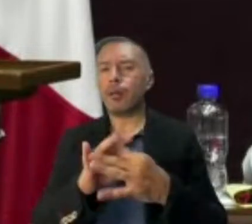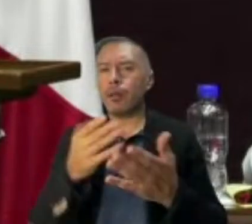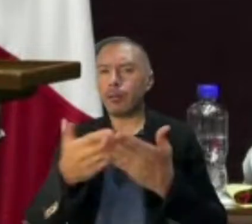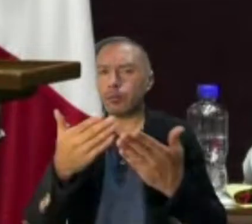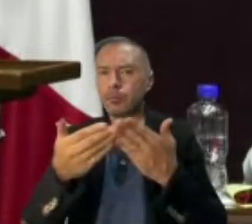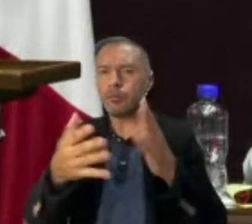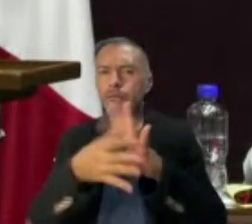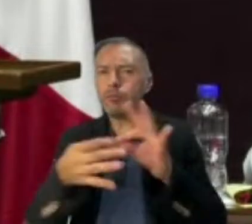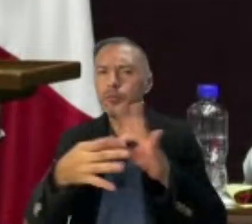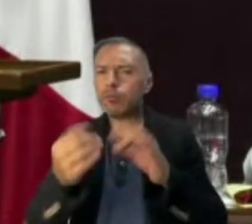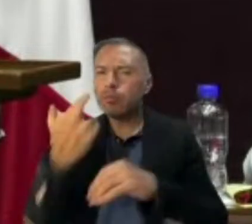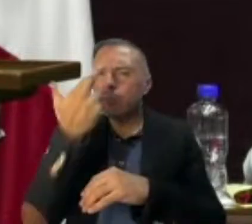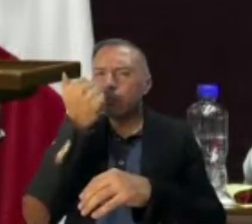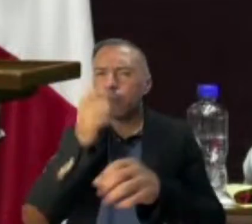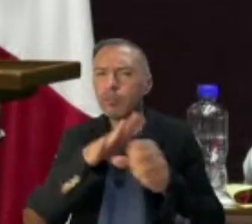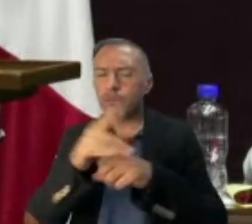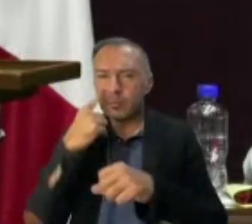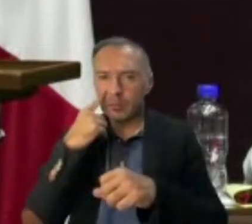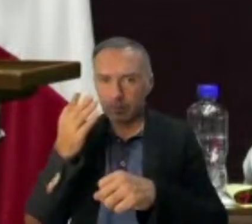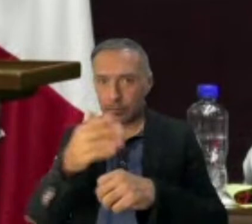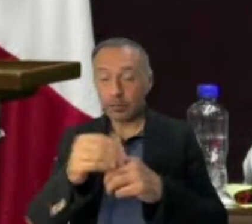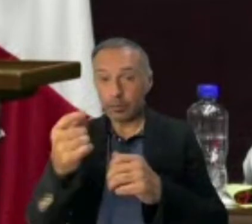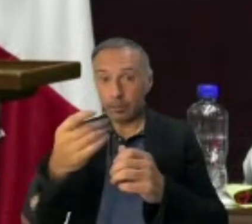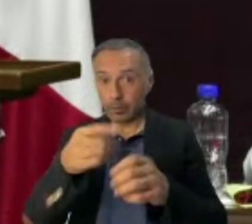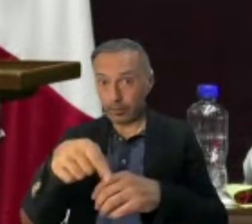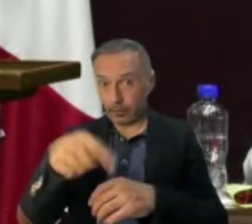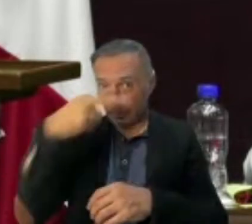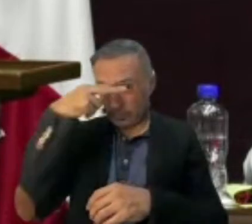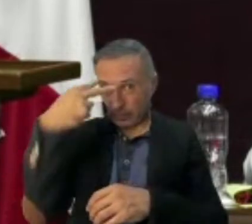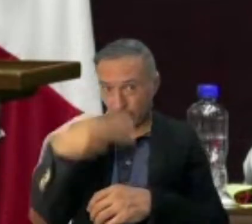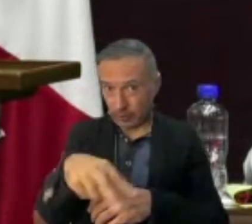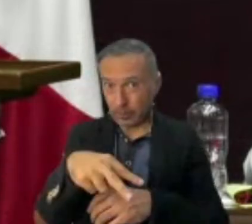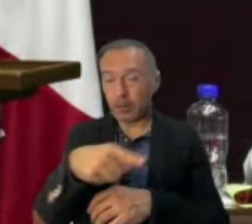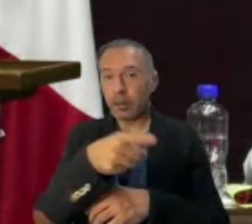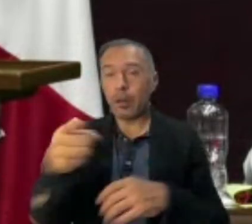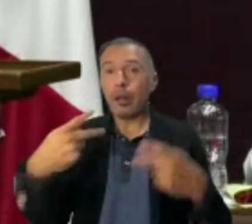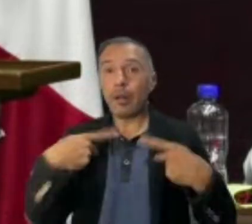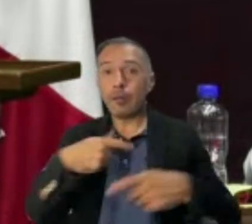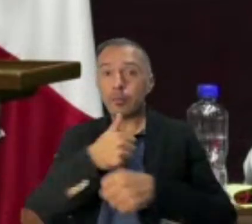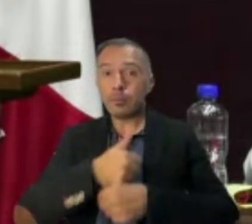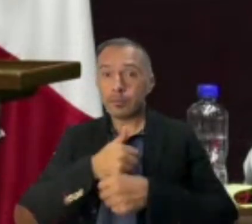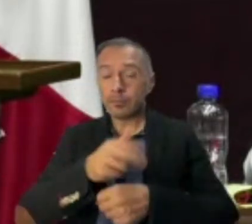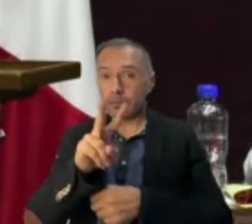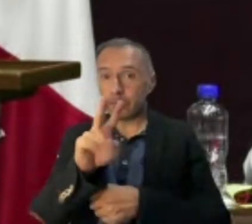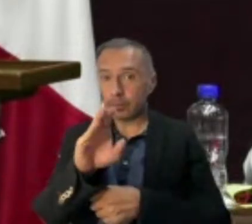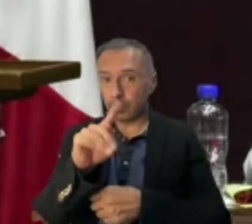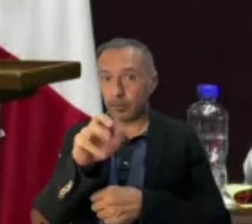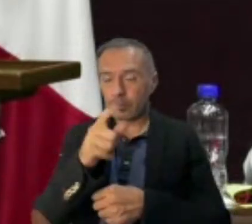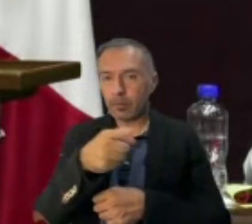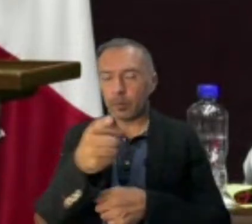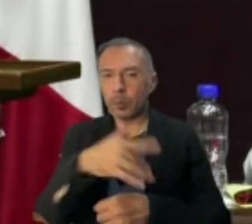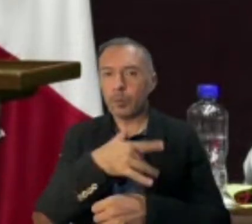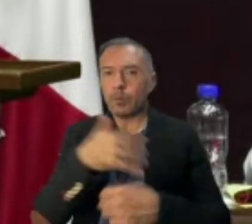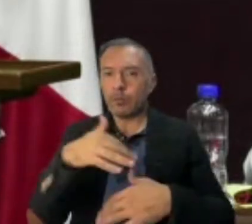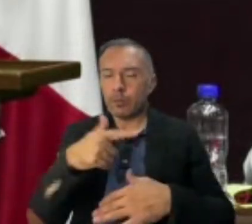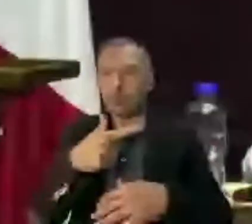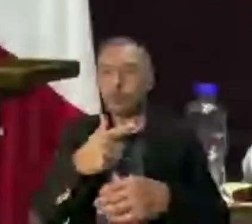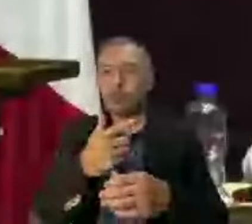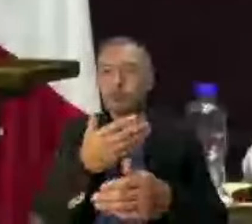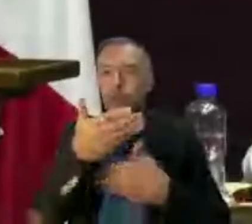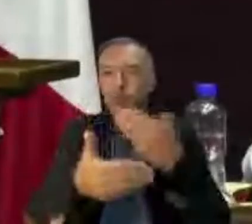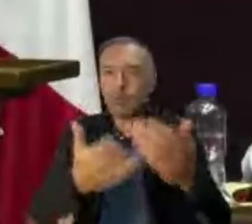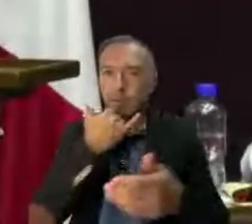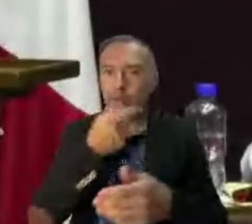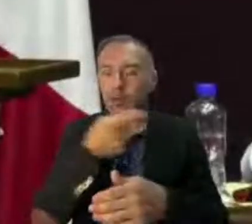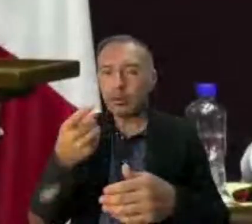de motivos. En México, la reparación del daño a las víctimas ha sido reconocida y promovida tanto a nivel